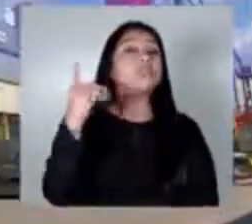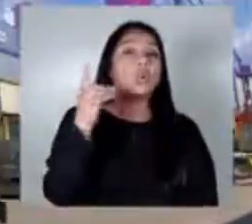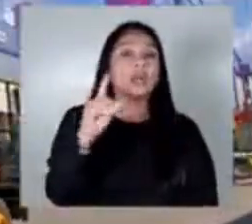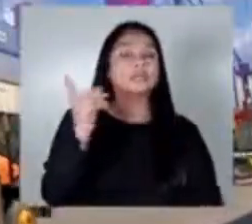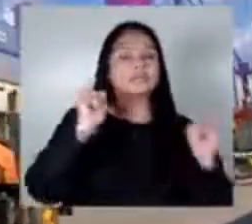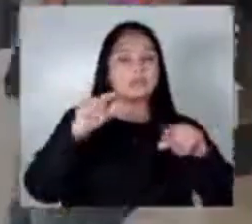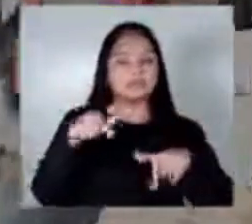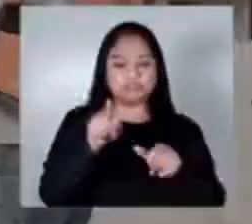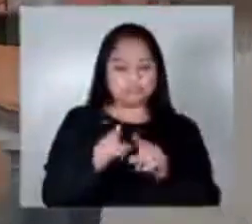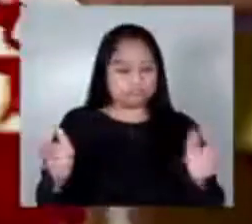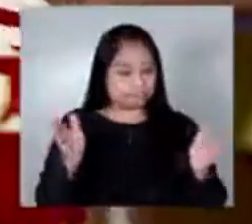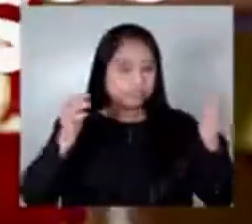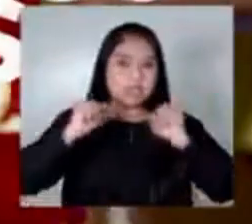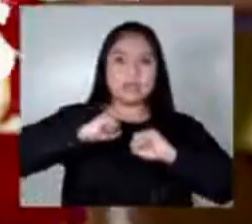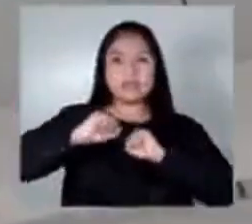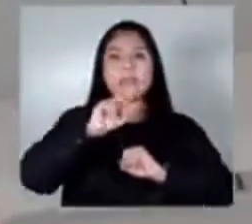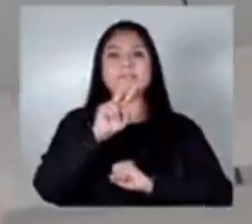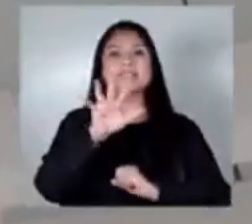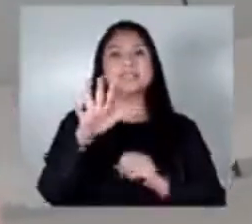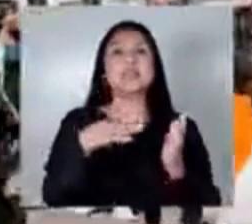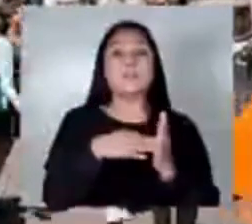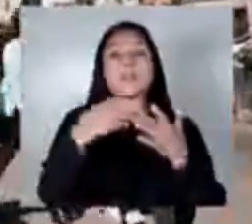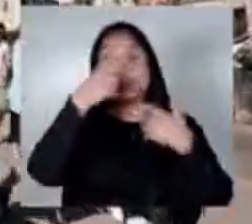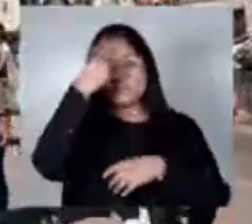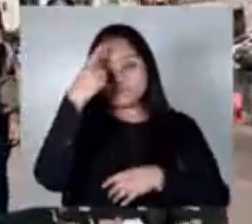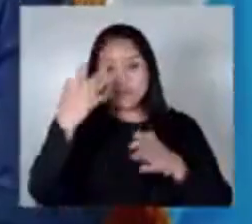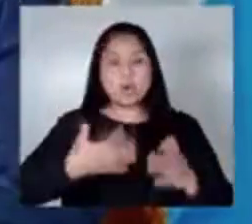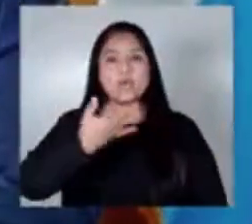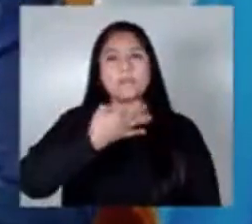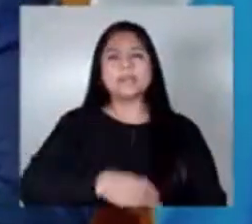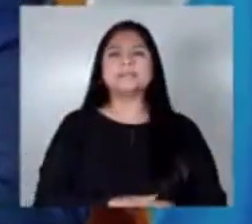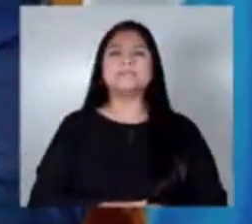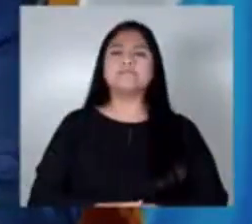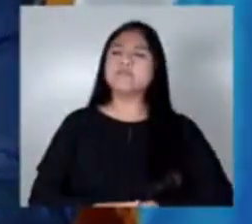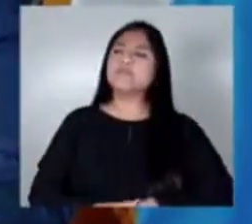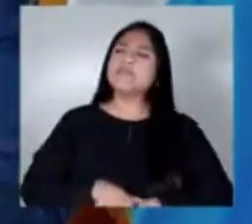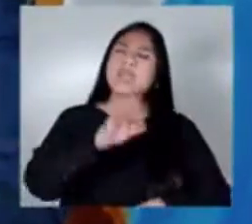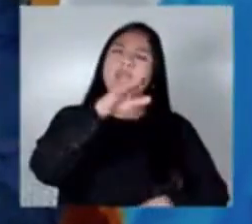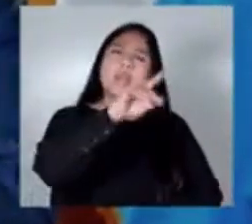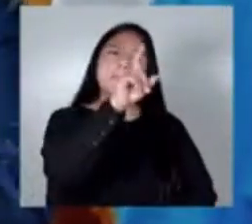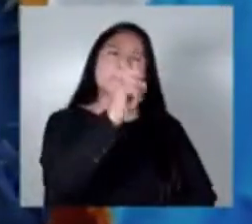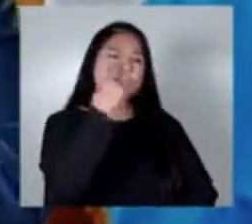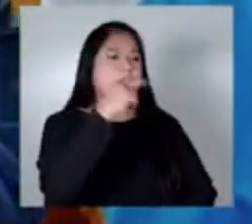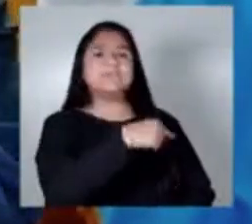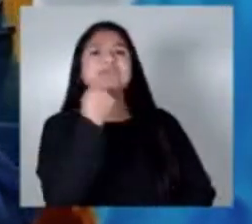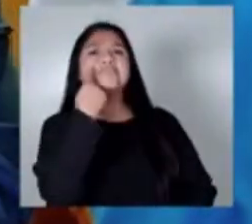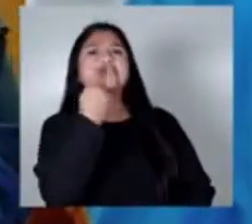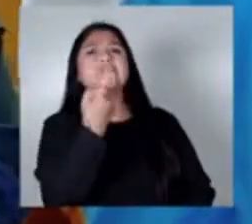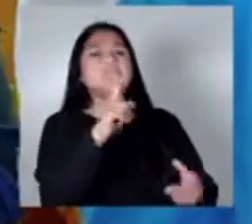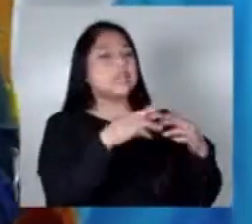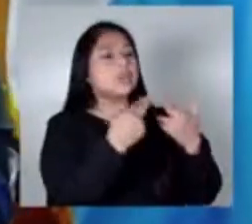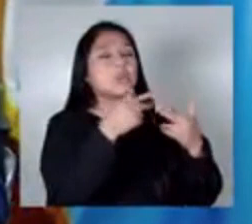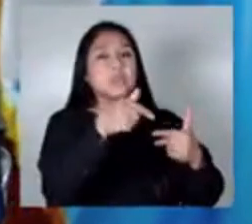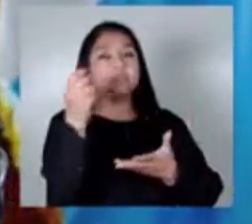$1,500 millones, lo cual permitirá generar al menos 25,000 empleos formales. Señor presidente, ¿qué le pareció el Investment Summit para